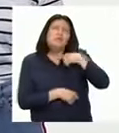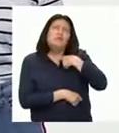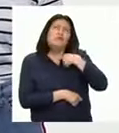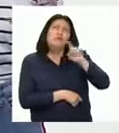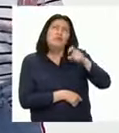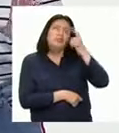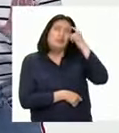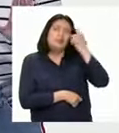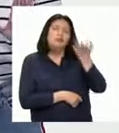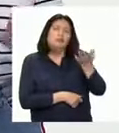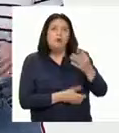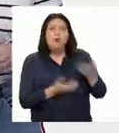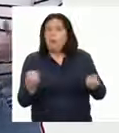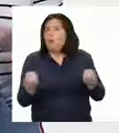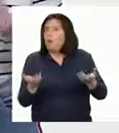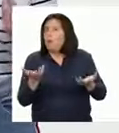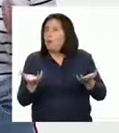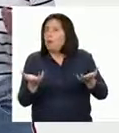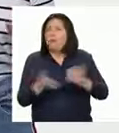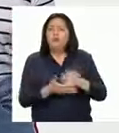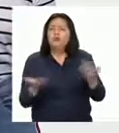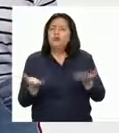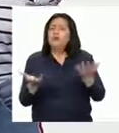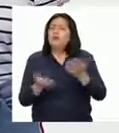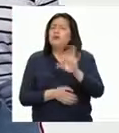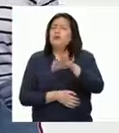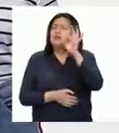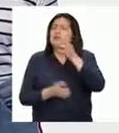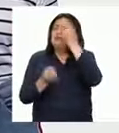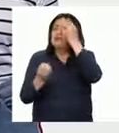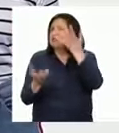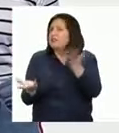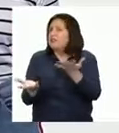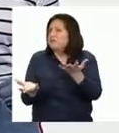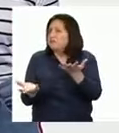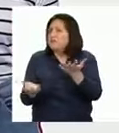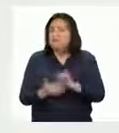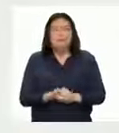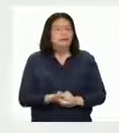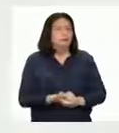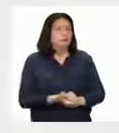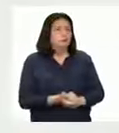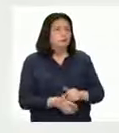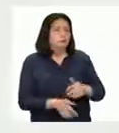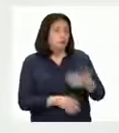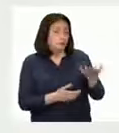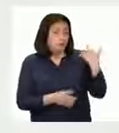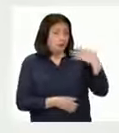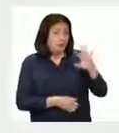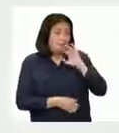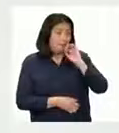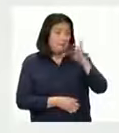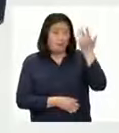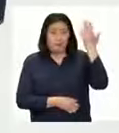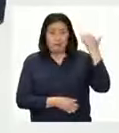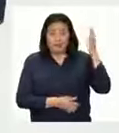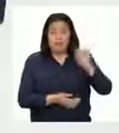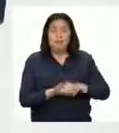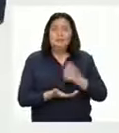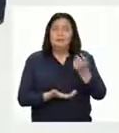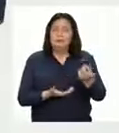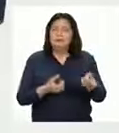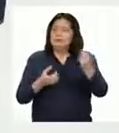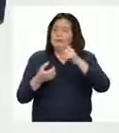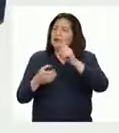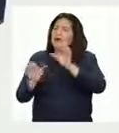saber? O también, ¿dónde puedo encontrar esa información? Como lo dijimos en la actividad anterior, los miembros